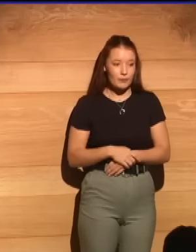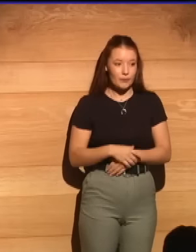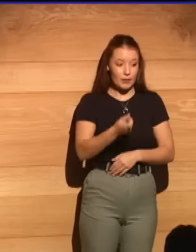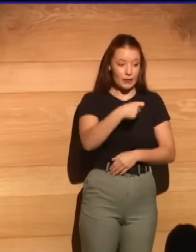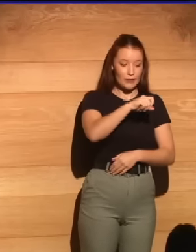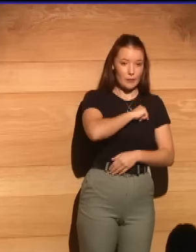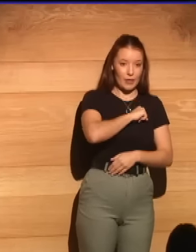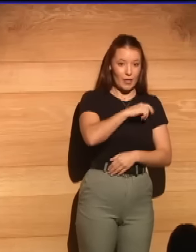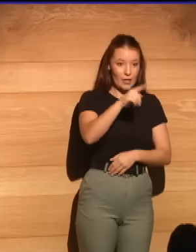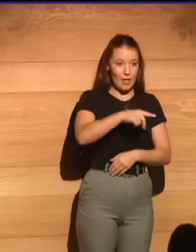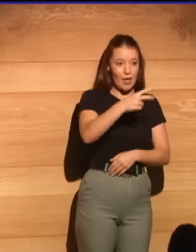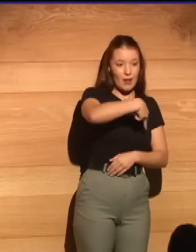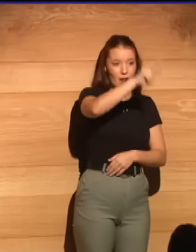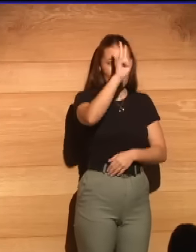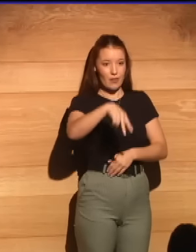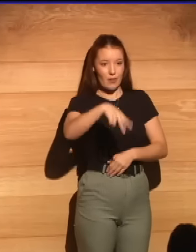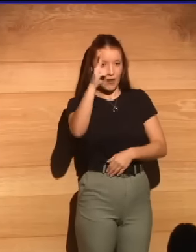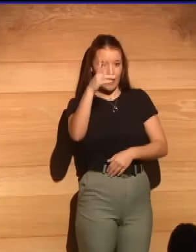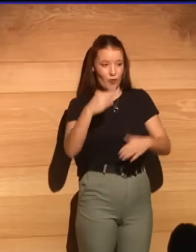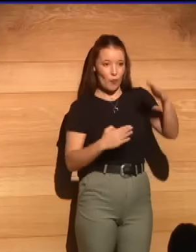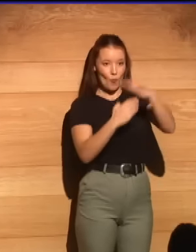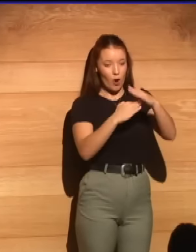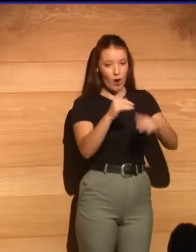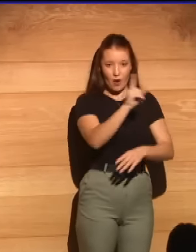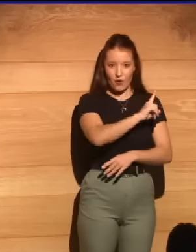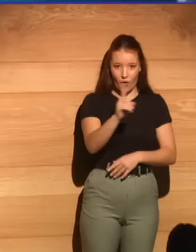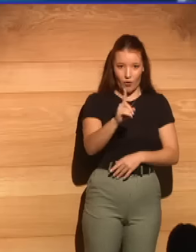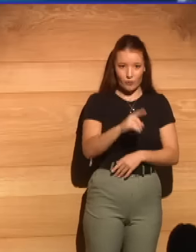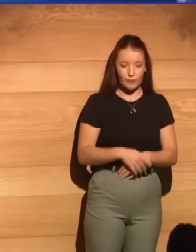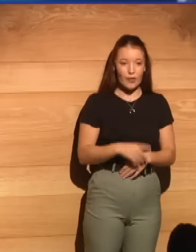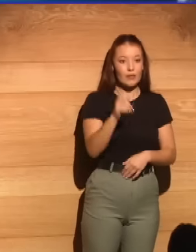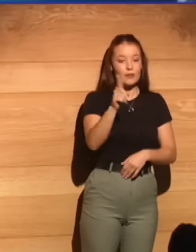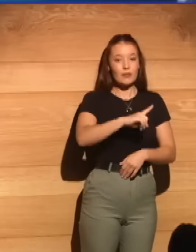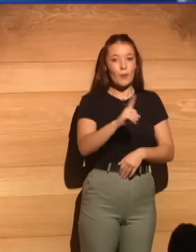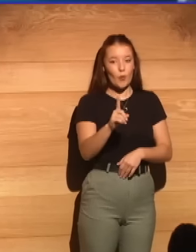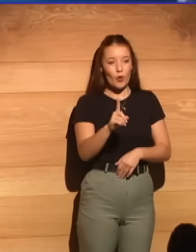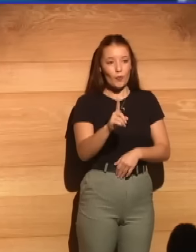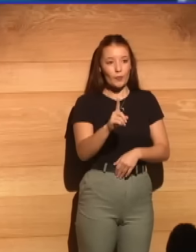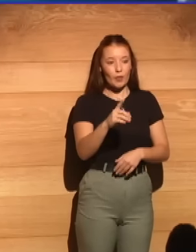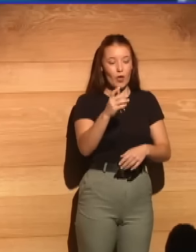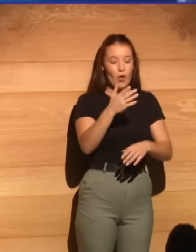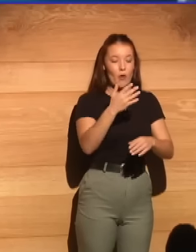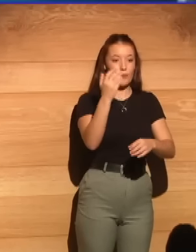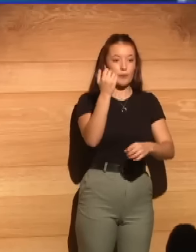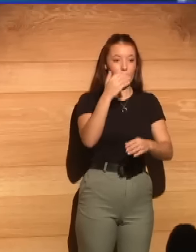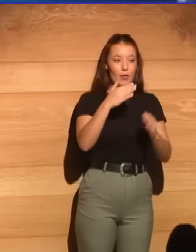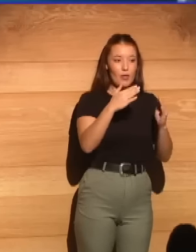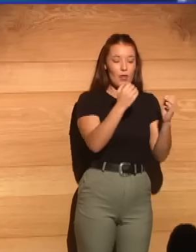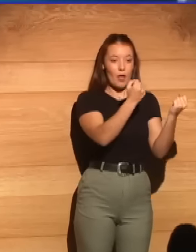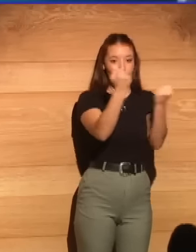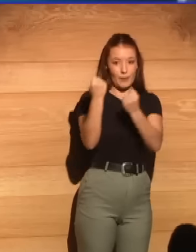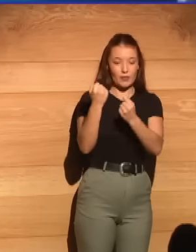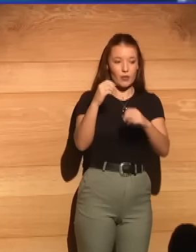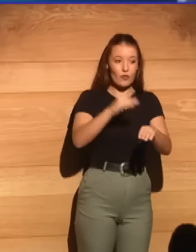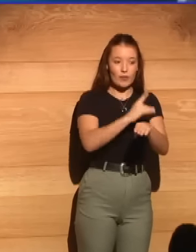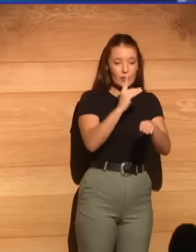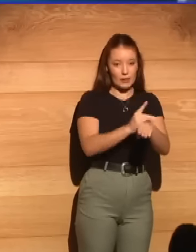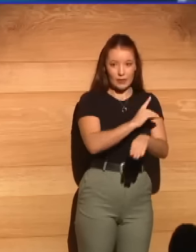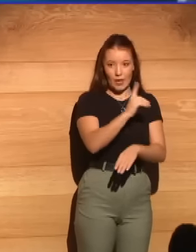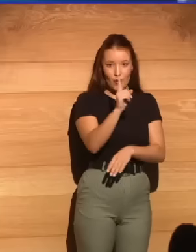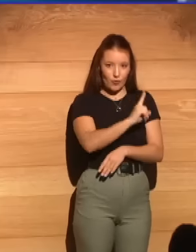Netflix, ¿no? También podemos decir que no ha caído la administración digital española. Evidentemente ha sufrido, como todo,